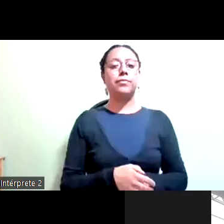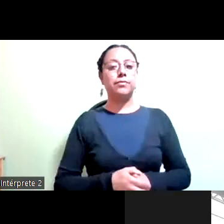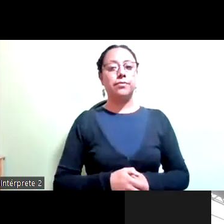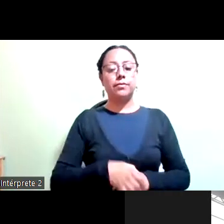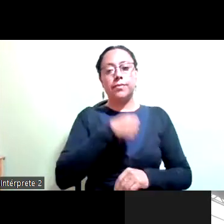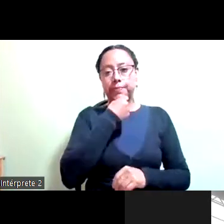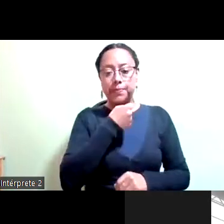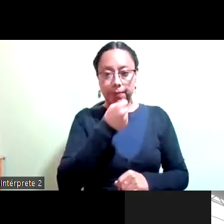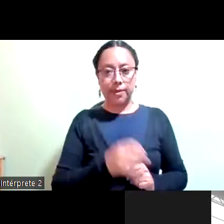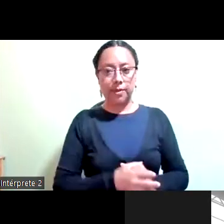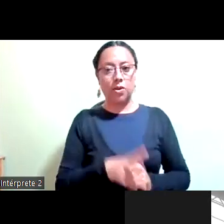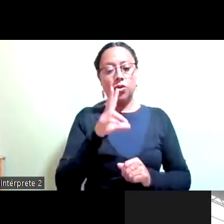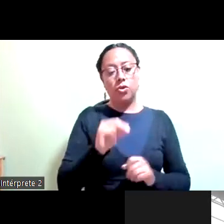los